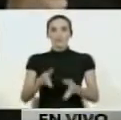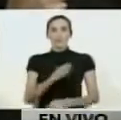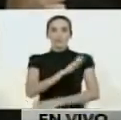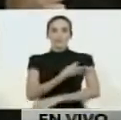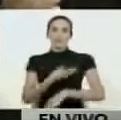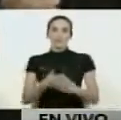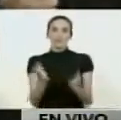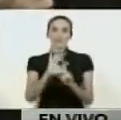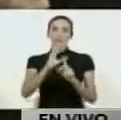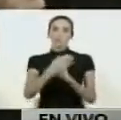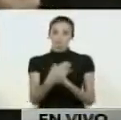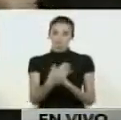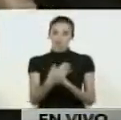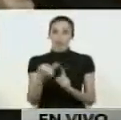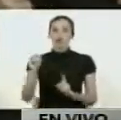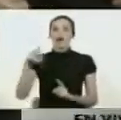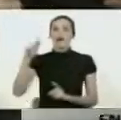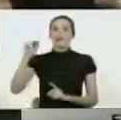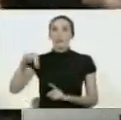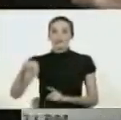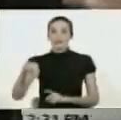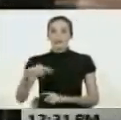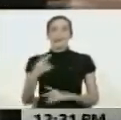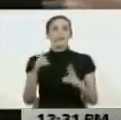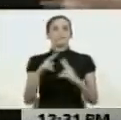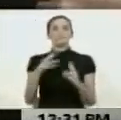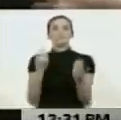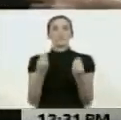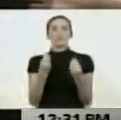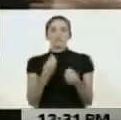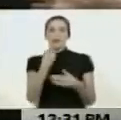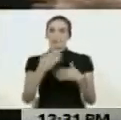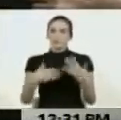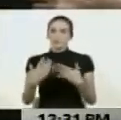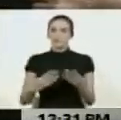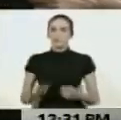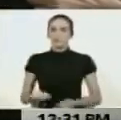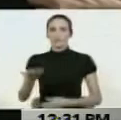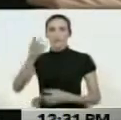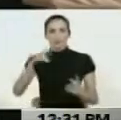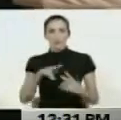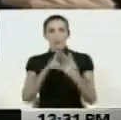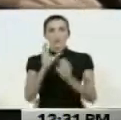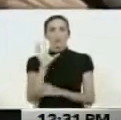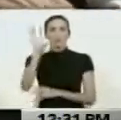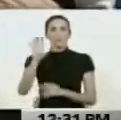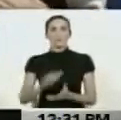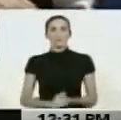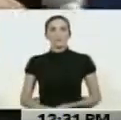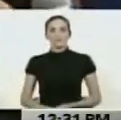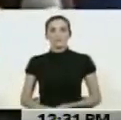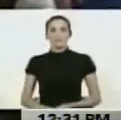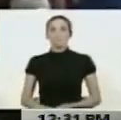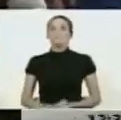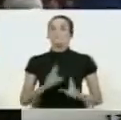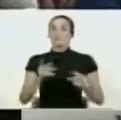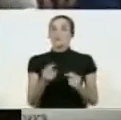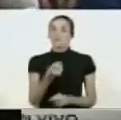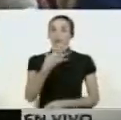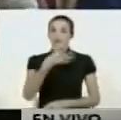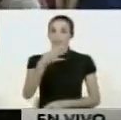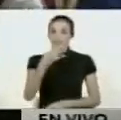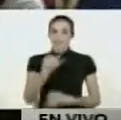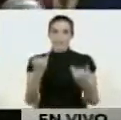la Cultura, Adán Chávez. Nos gustaría conocer cómo transcurre este importante encuentro en nuestro país. Bueno, sí, muy buenas tardes